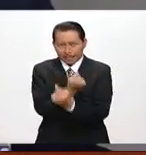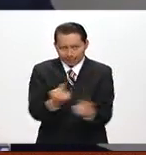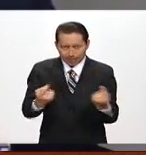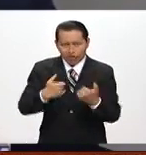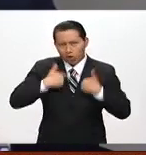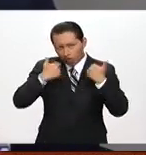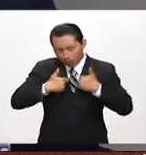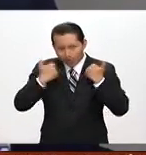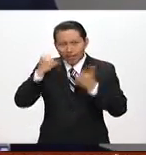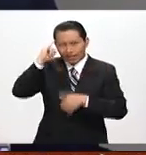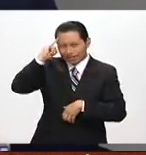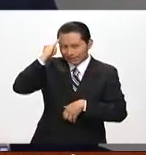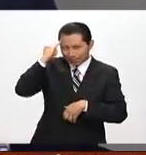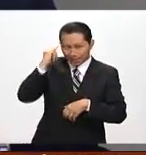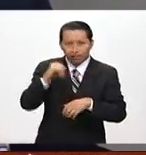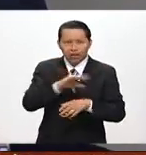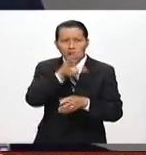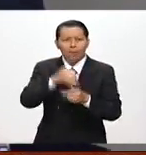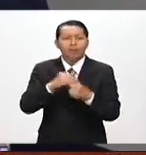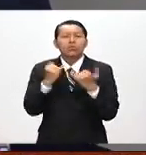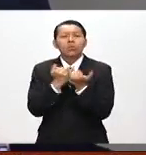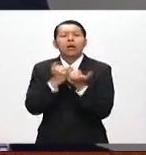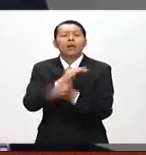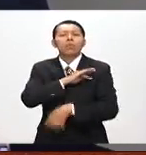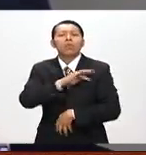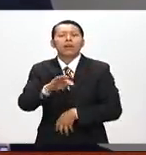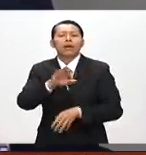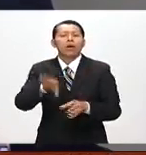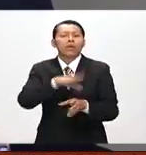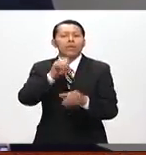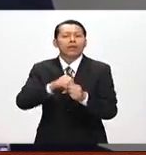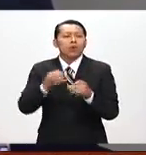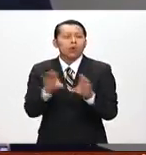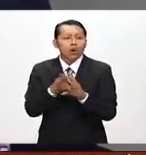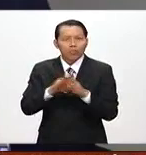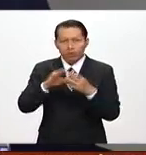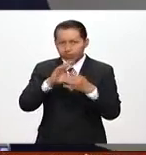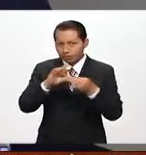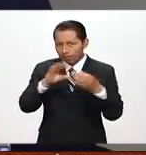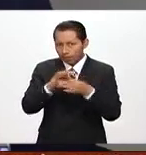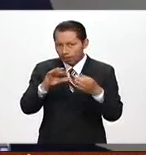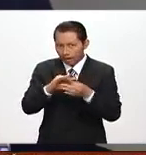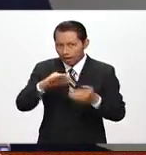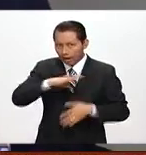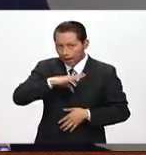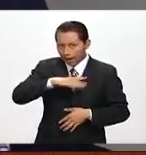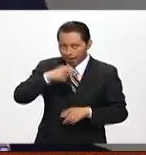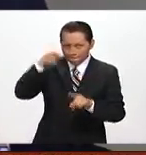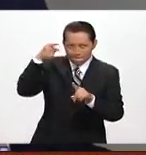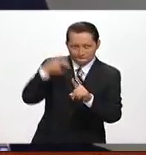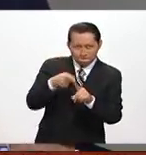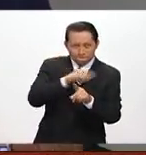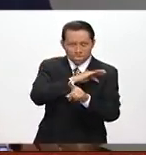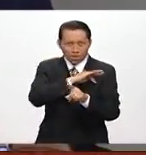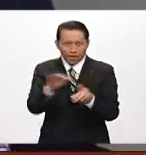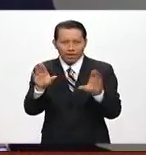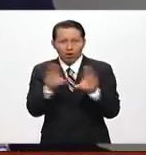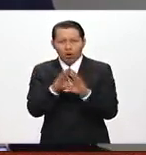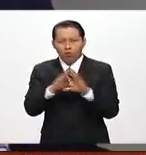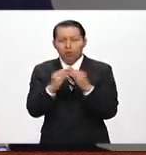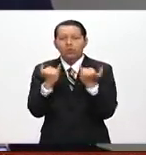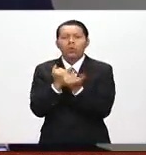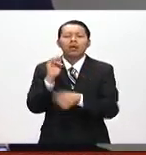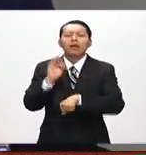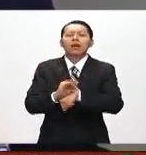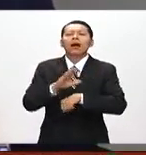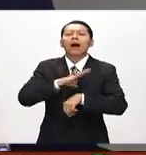adolescentes indígenas, en particular en los aspectos que se refieren a la equidad y a la pertinencia, siendo la